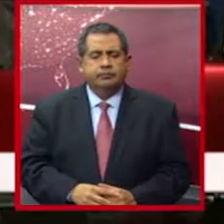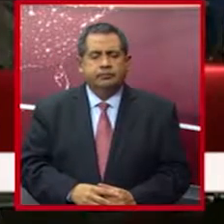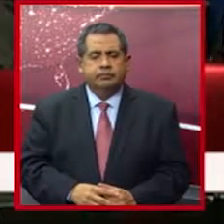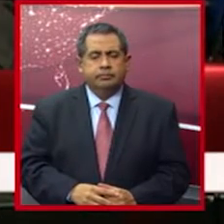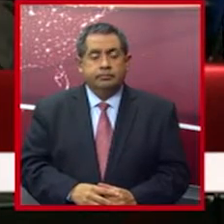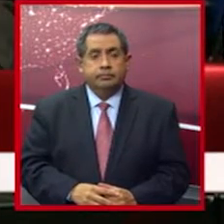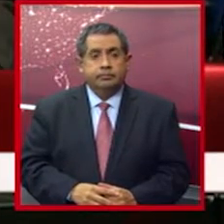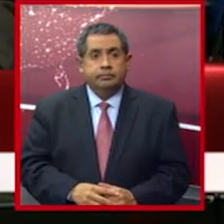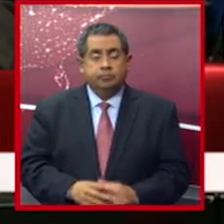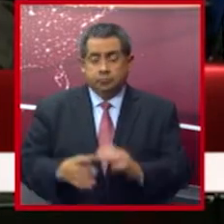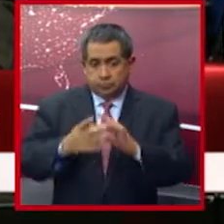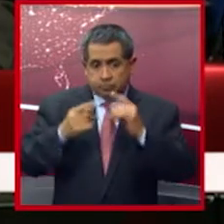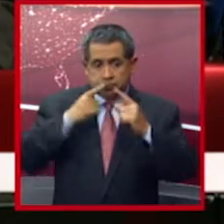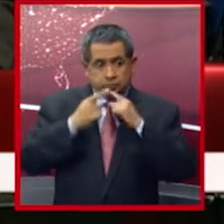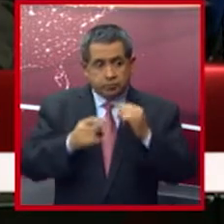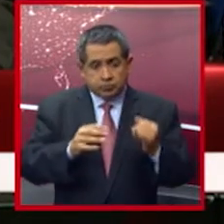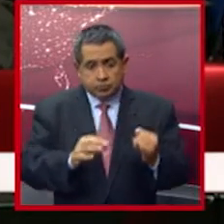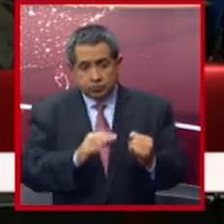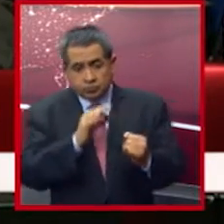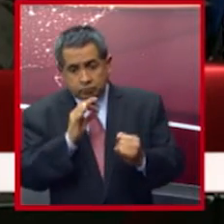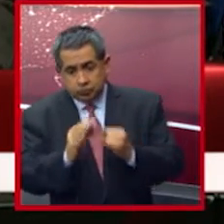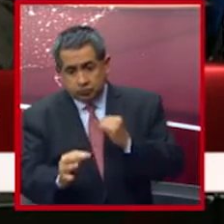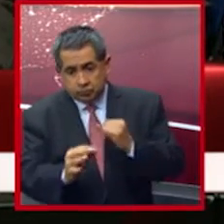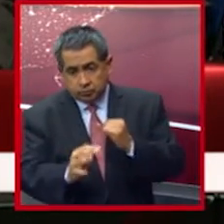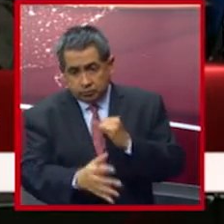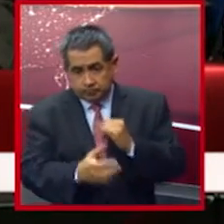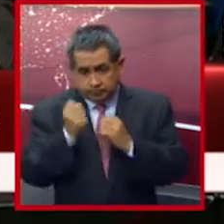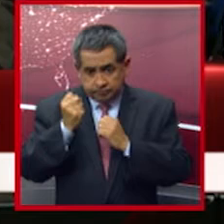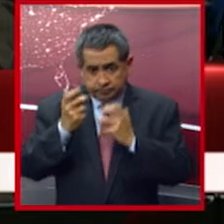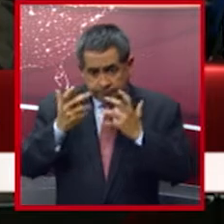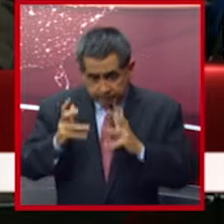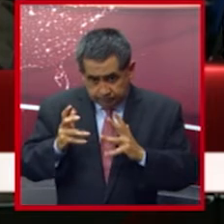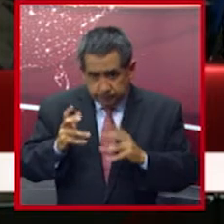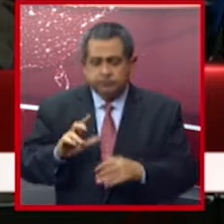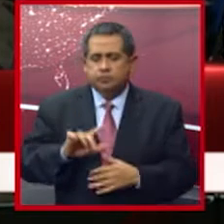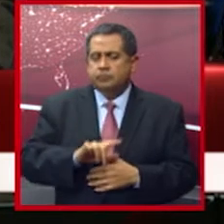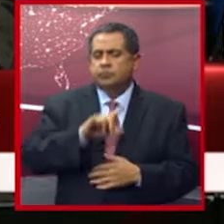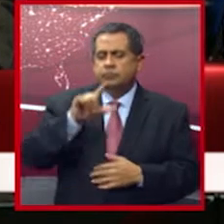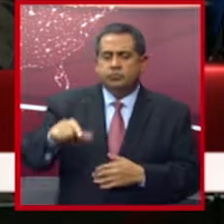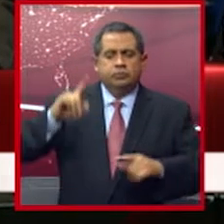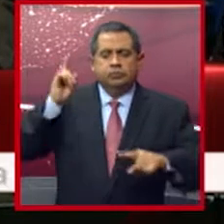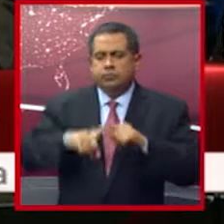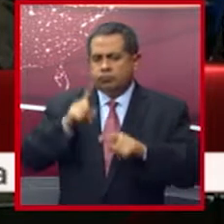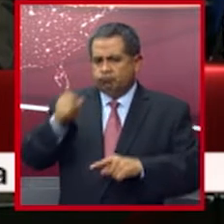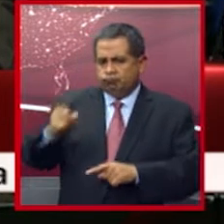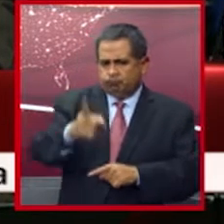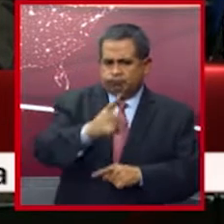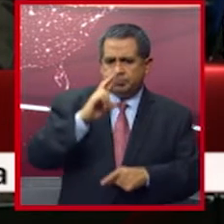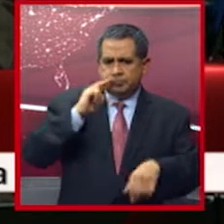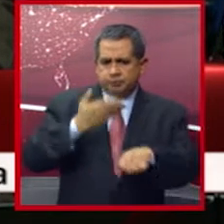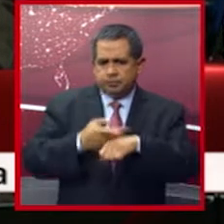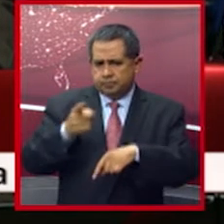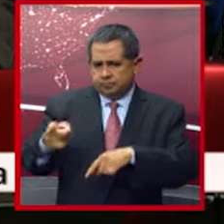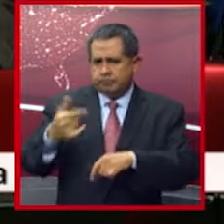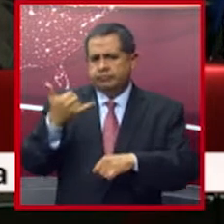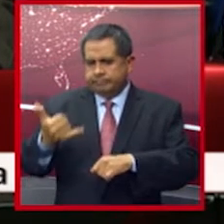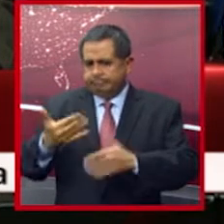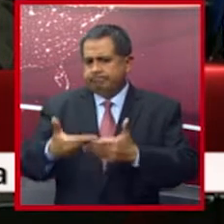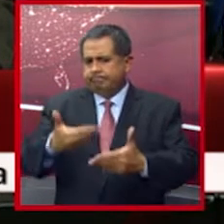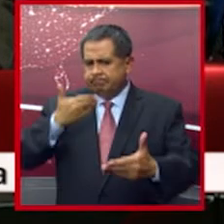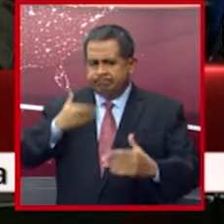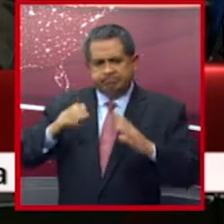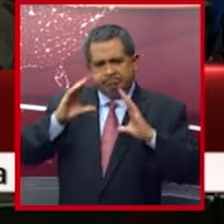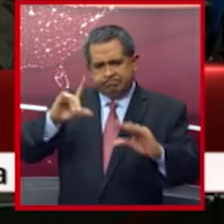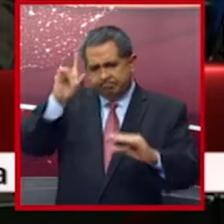Una vez que se rescate a la última persona atrapada, será tiempo de buscar responsables, fortalecer la cultura de la prevención